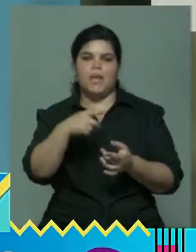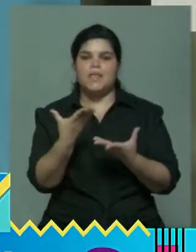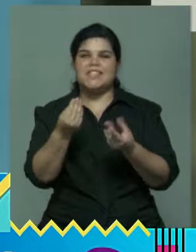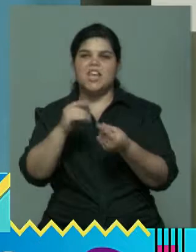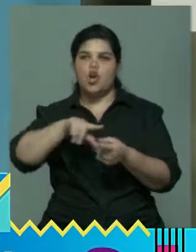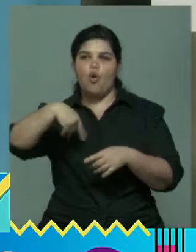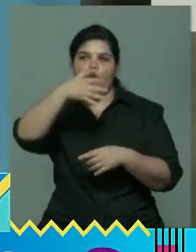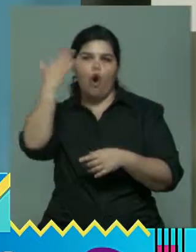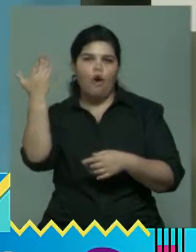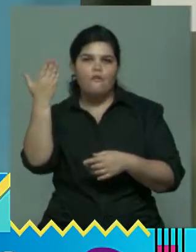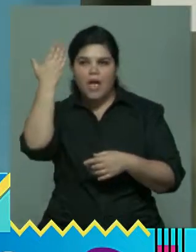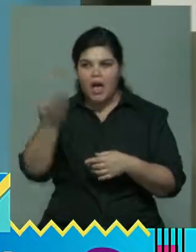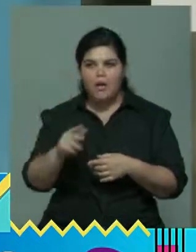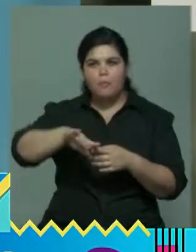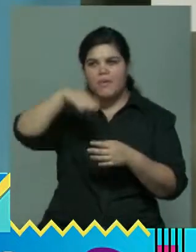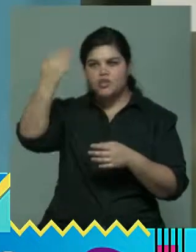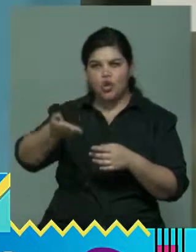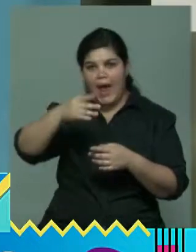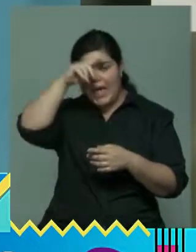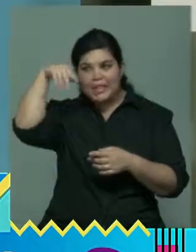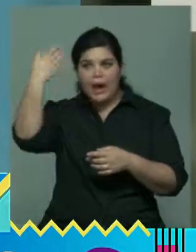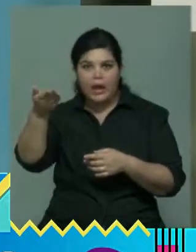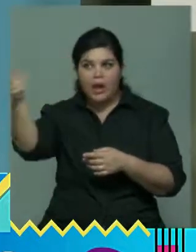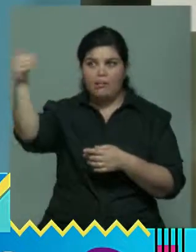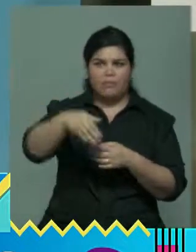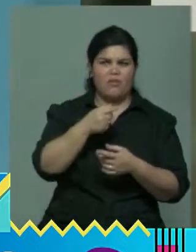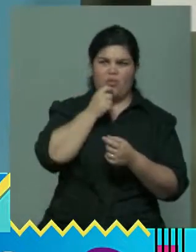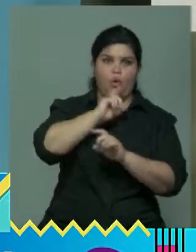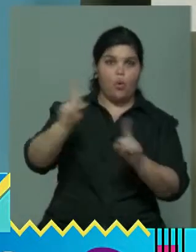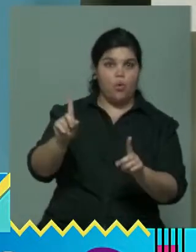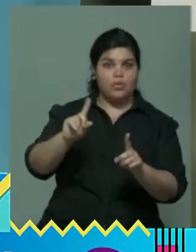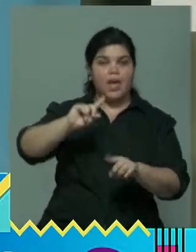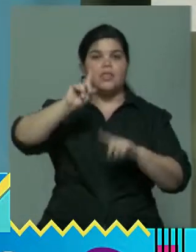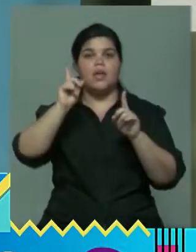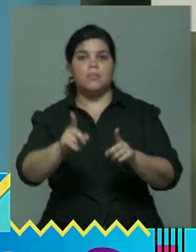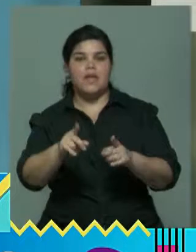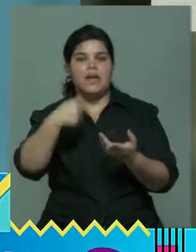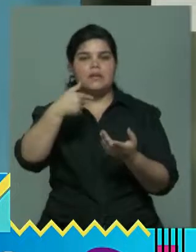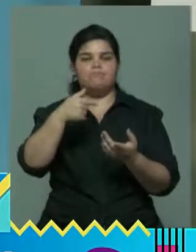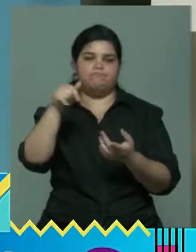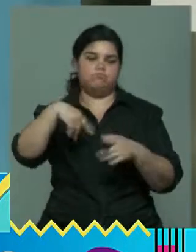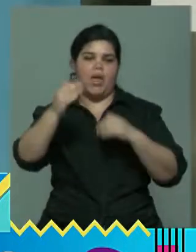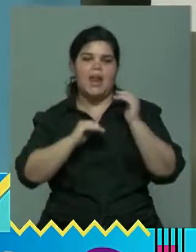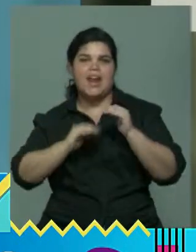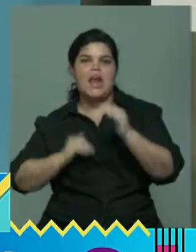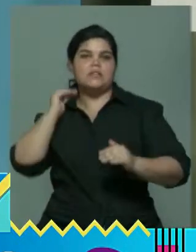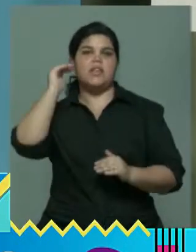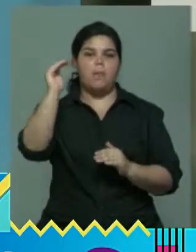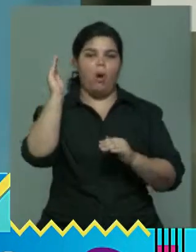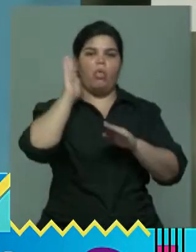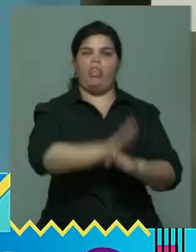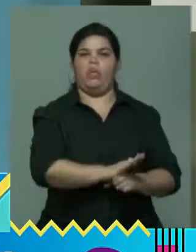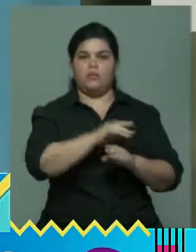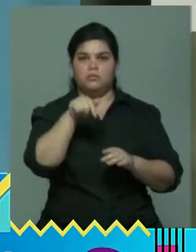¿sí? Preguntarnos de nuevo qué está pasando acerca de esto. En las últimas semanas hemos visto a través de los diarios, la televisión, casos, ¿sí? Uno